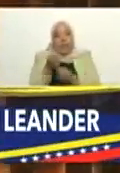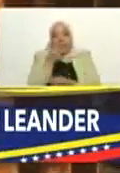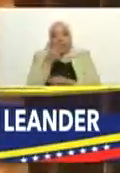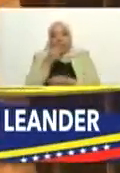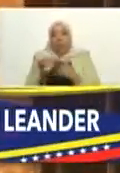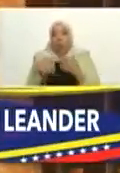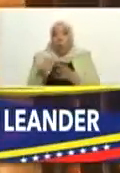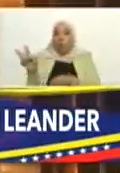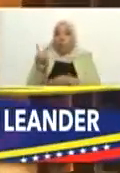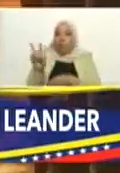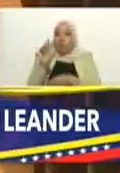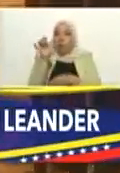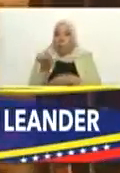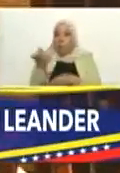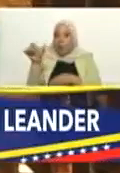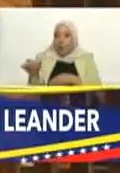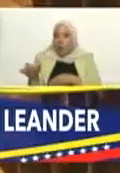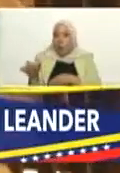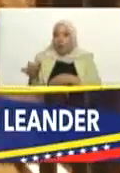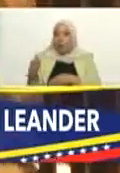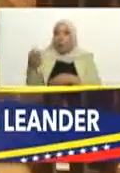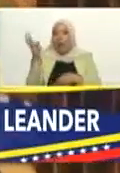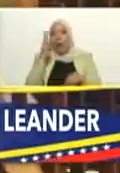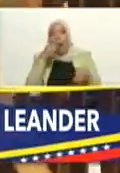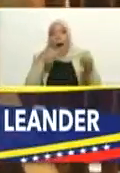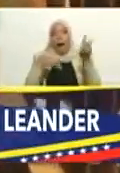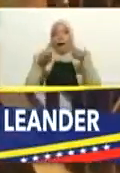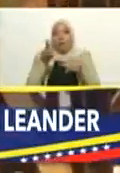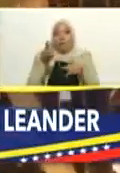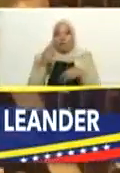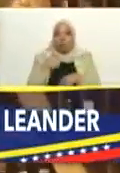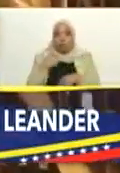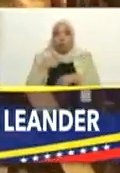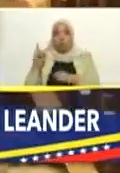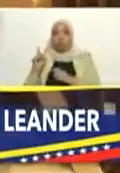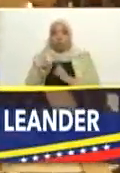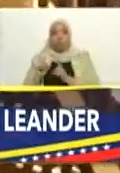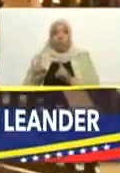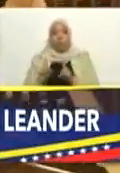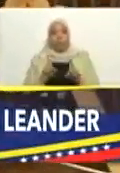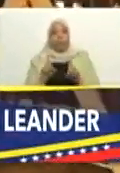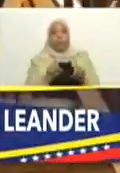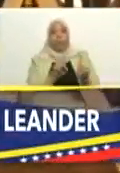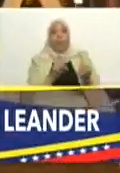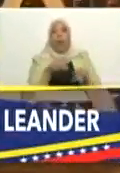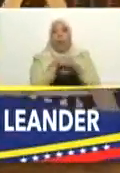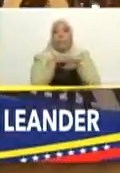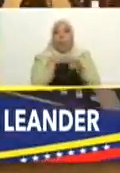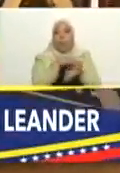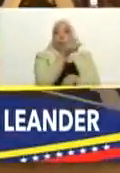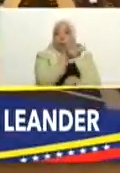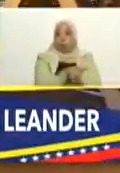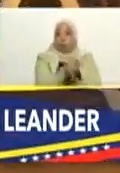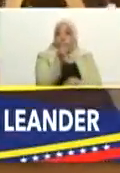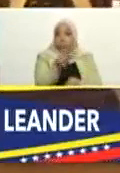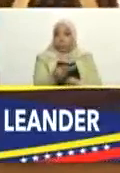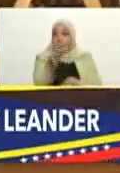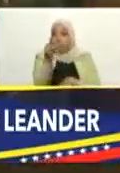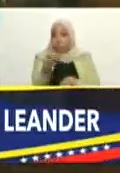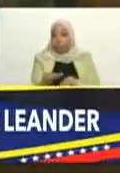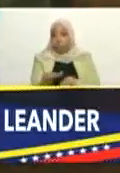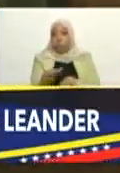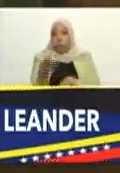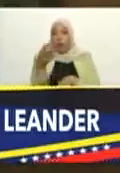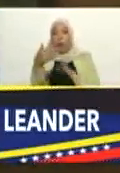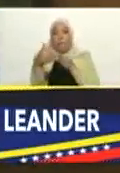Venezuela. Bueno, presidente, estuvimos haciendo un recorrido. Yo voy a venir caminando con el ministro, con el equipo. Un recorrido por el